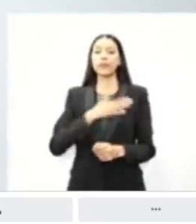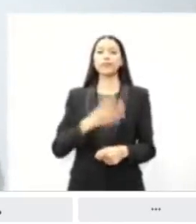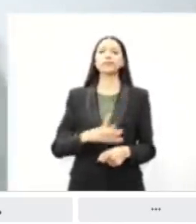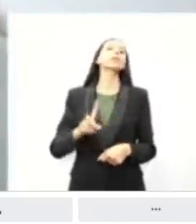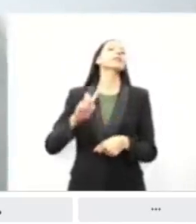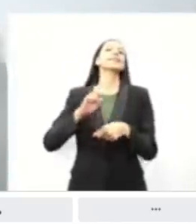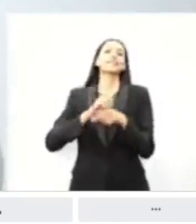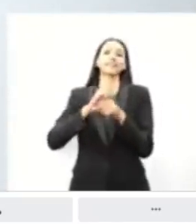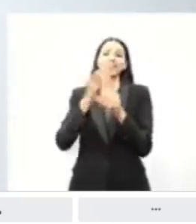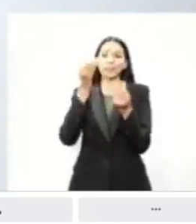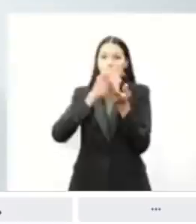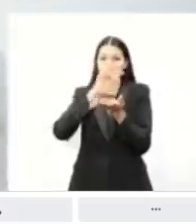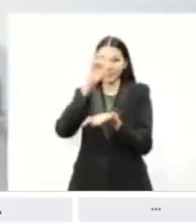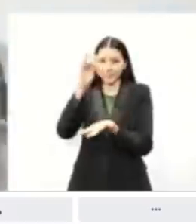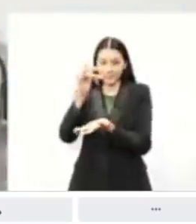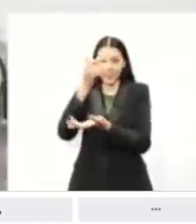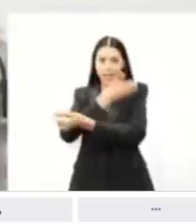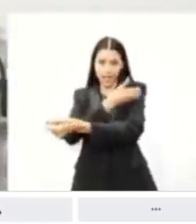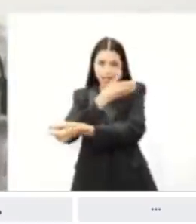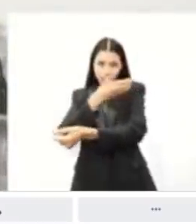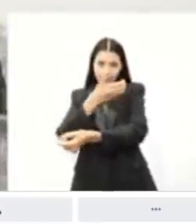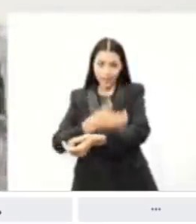Buenos días, muchas gracias por